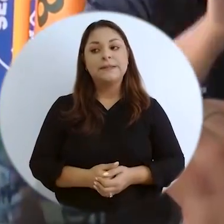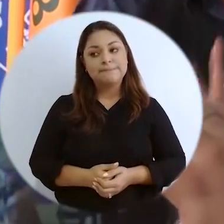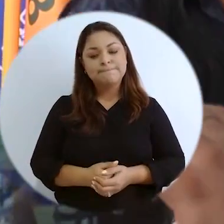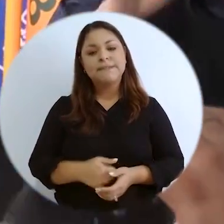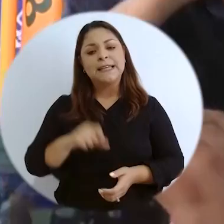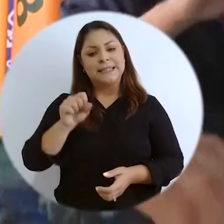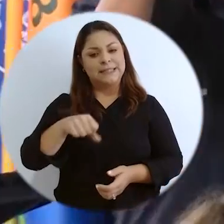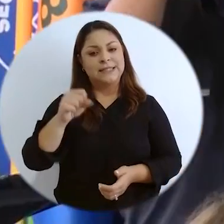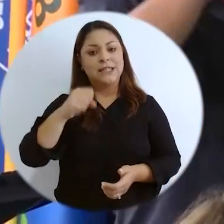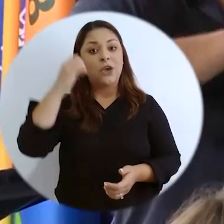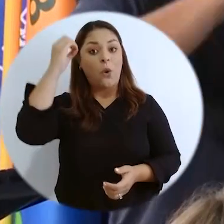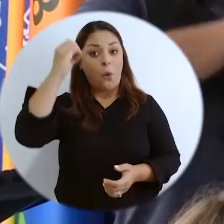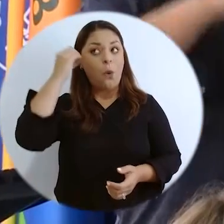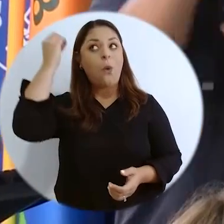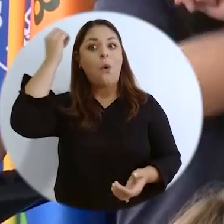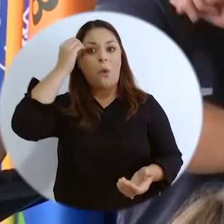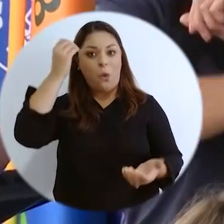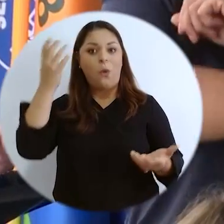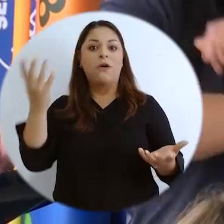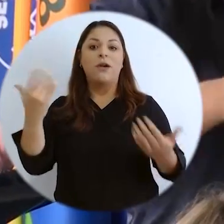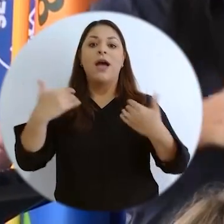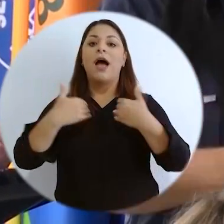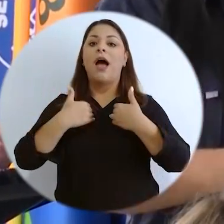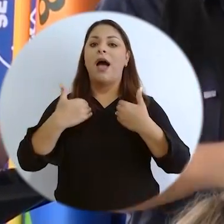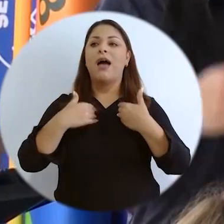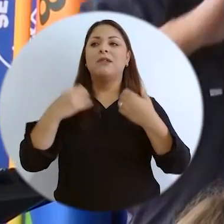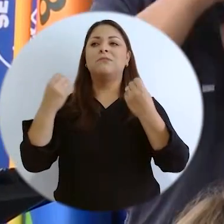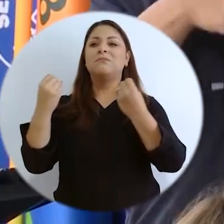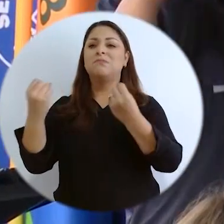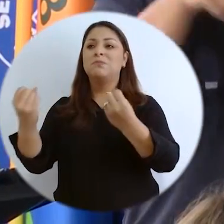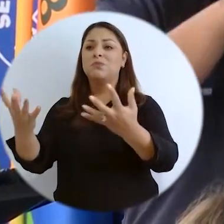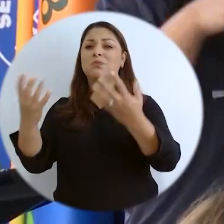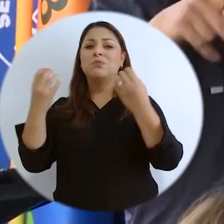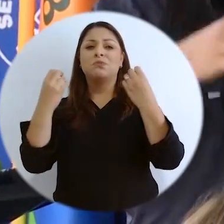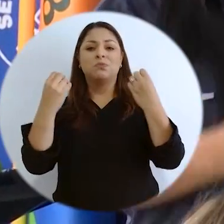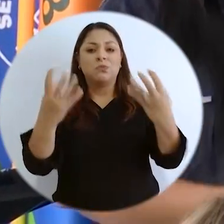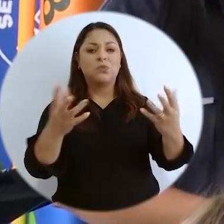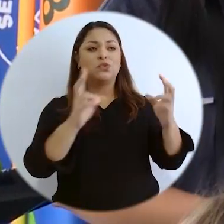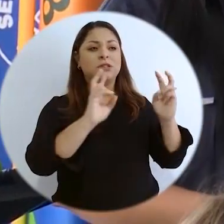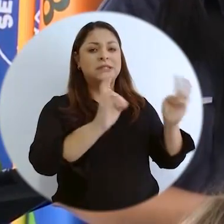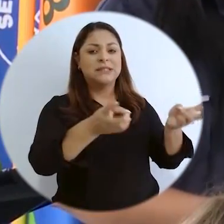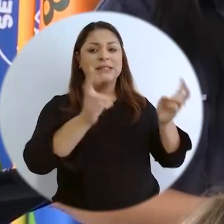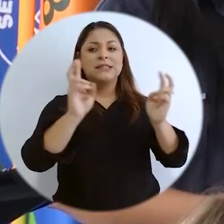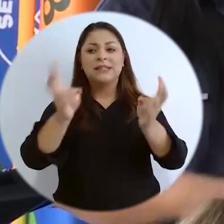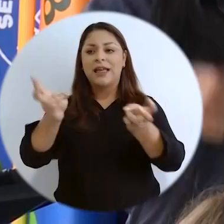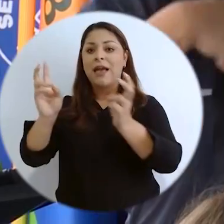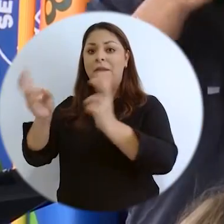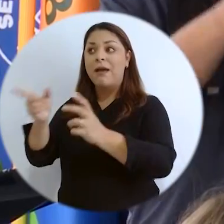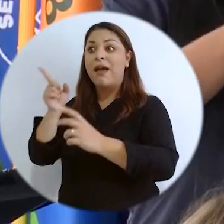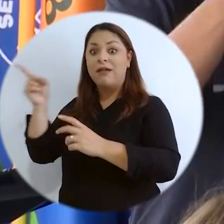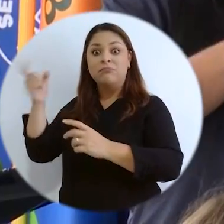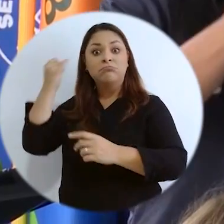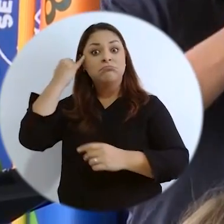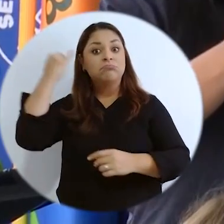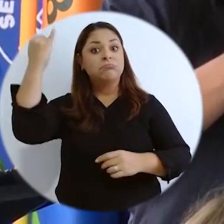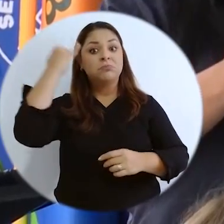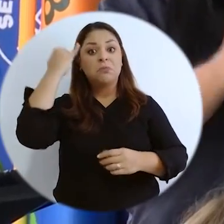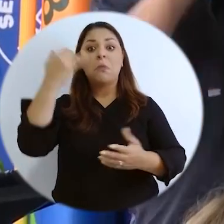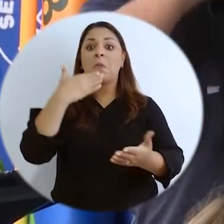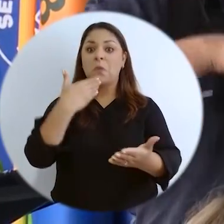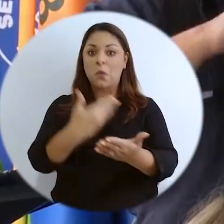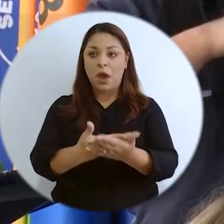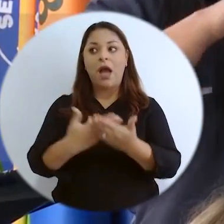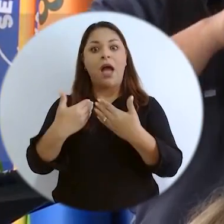podría decir, obviamente, hay muchos campos en los cuales alguna buena